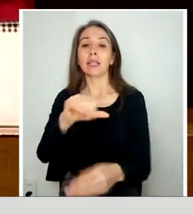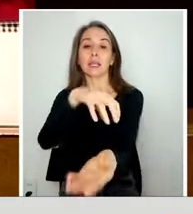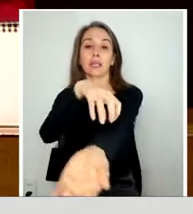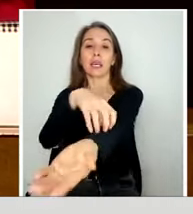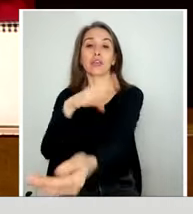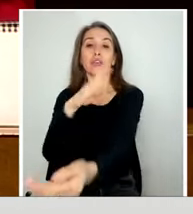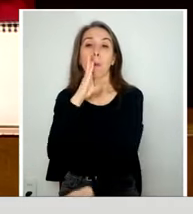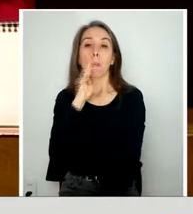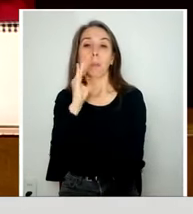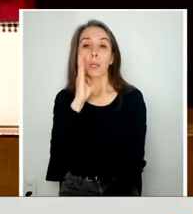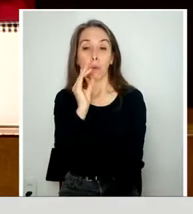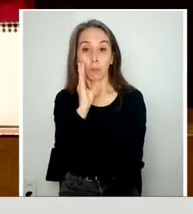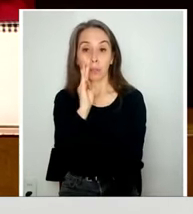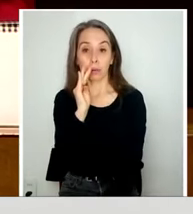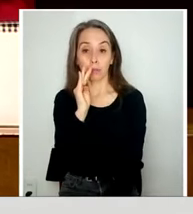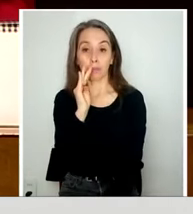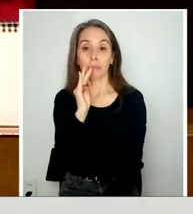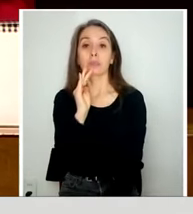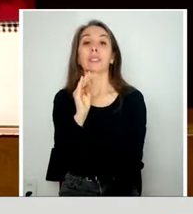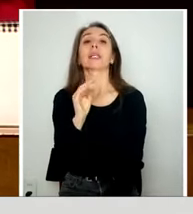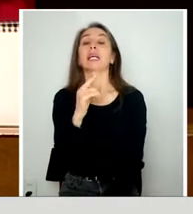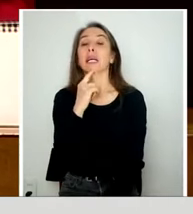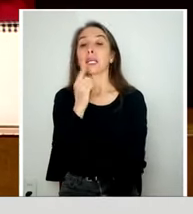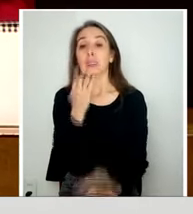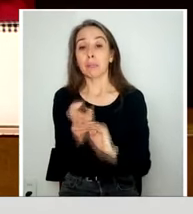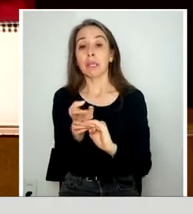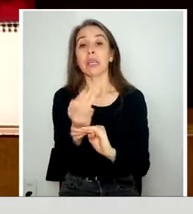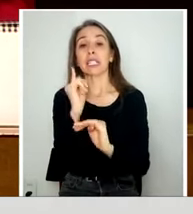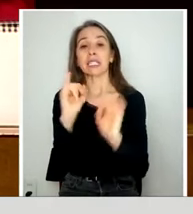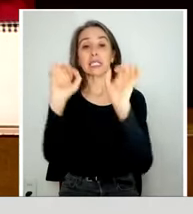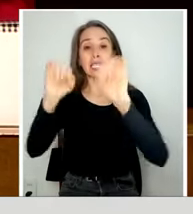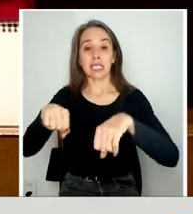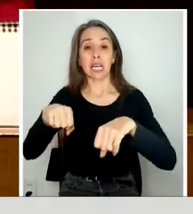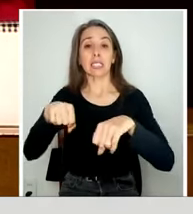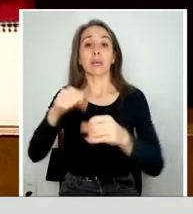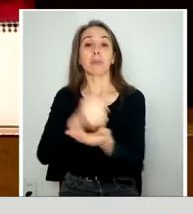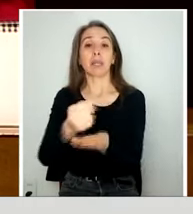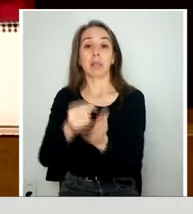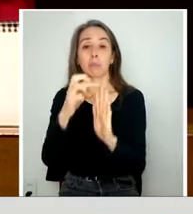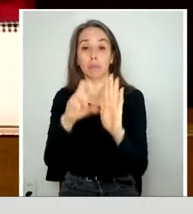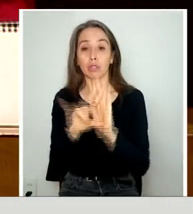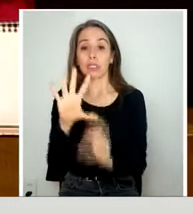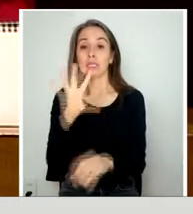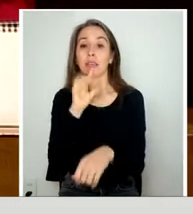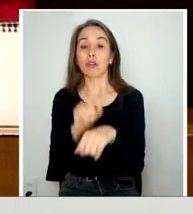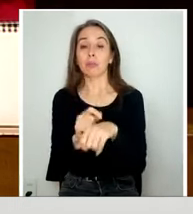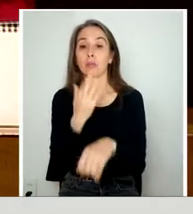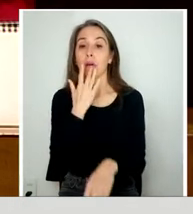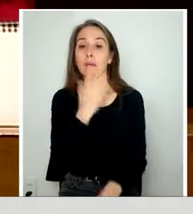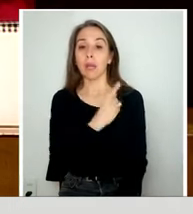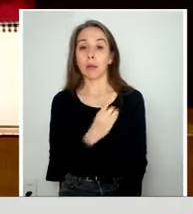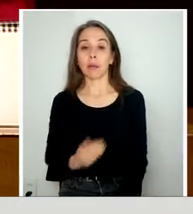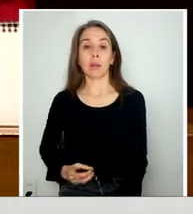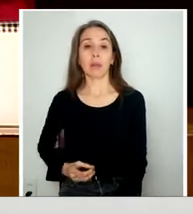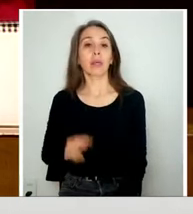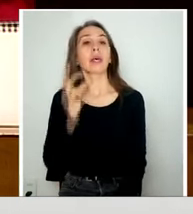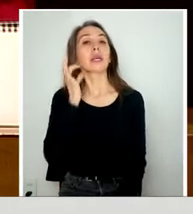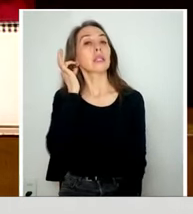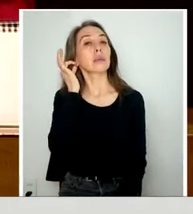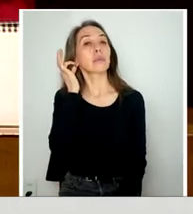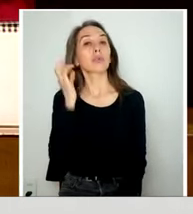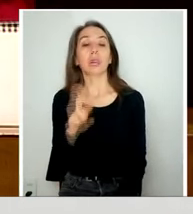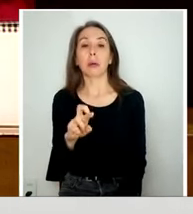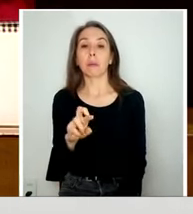para sostener la admisibilidad de la moción tiene la palabra tomar cinco minutos la diputada Johana